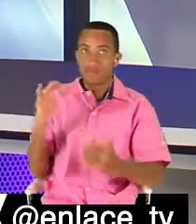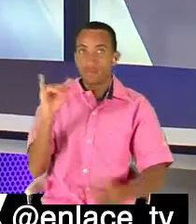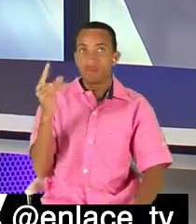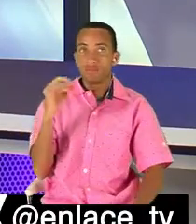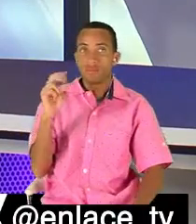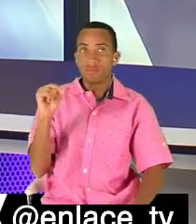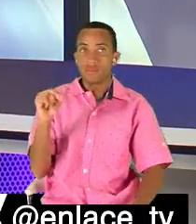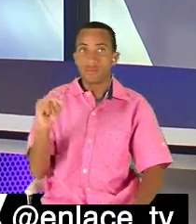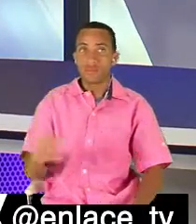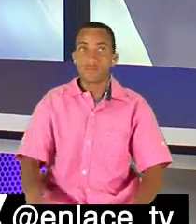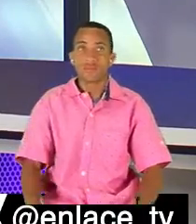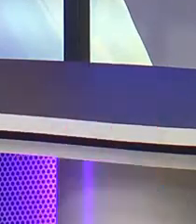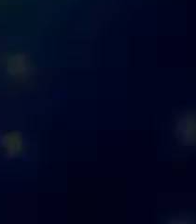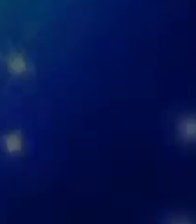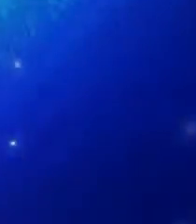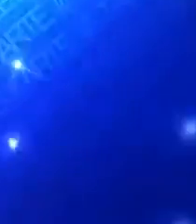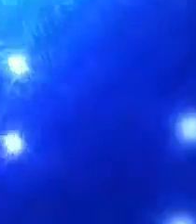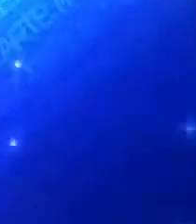Rodas.